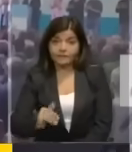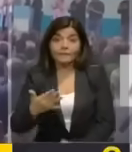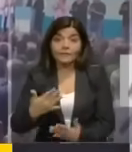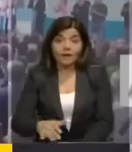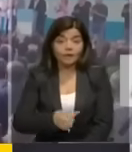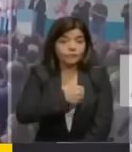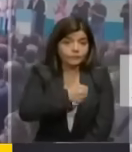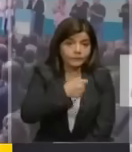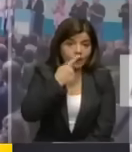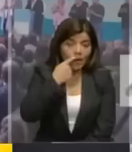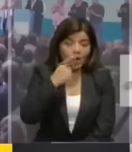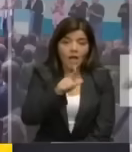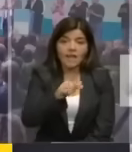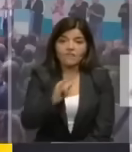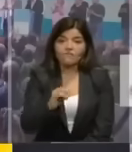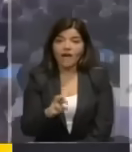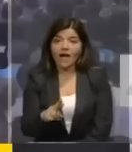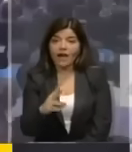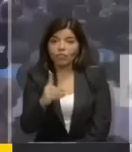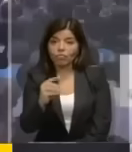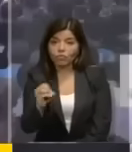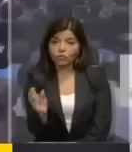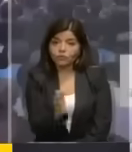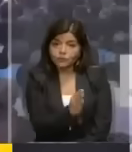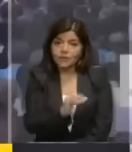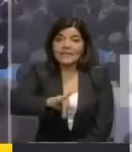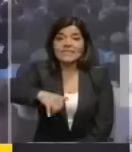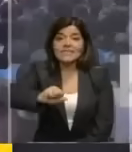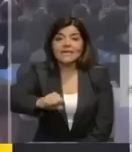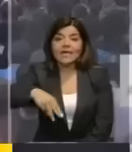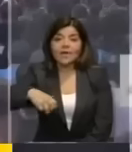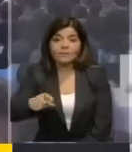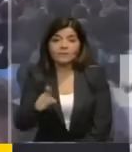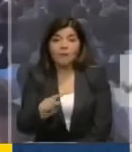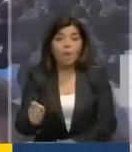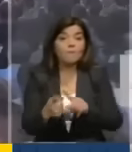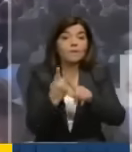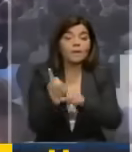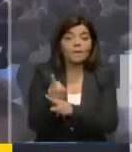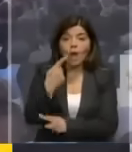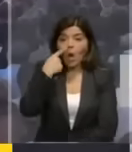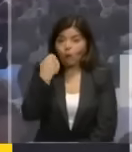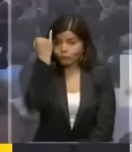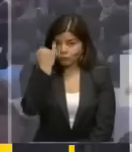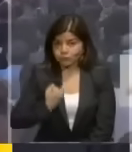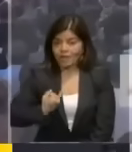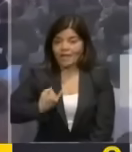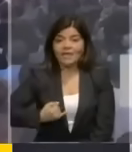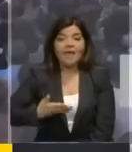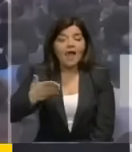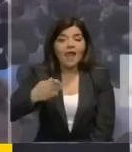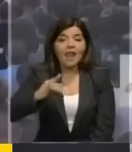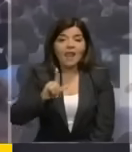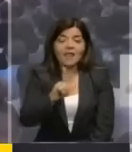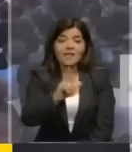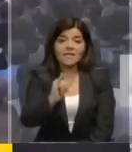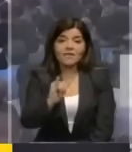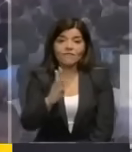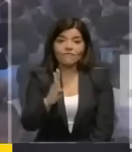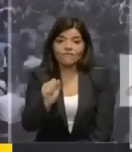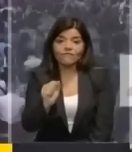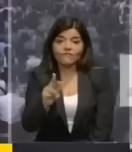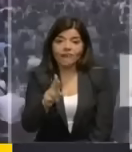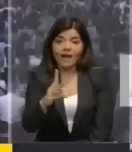Buitrago, tenemos a James también en pantalla, pero vamos contigo, Libardo, primero para que nos comentes acerca de lo que se vive allí